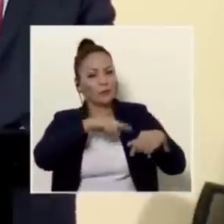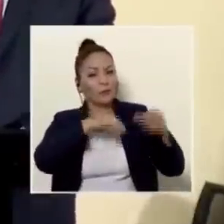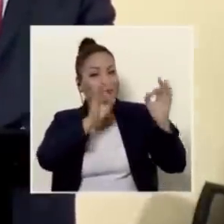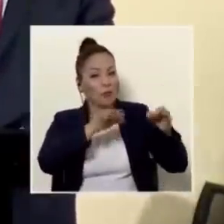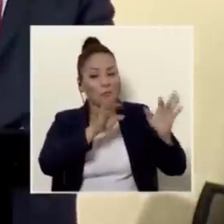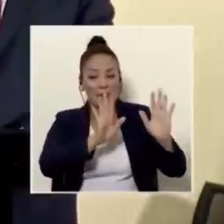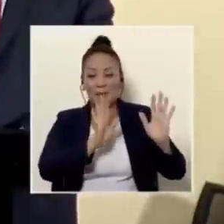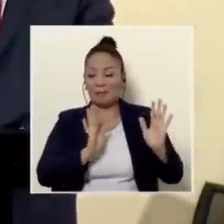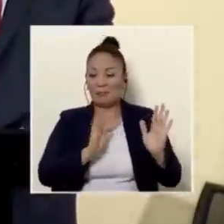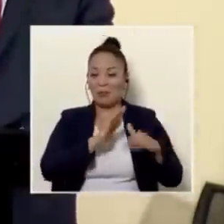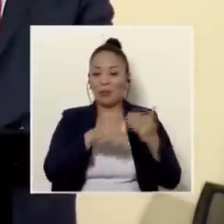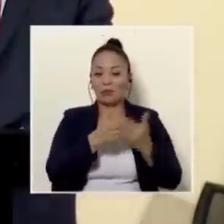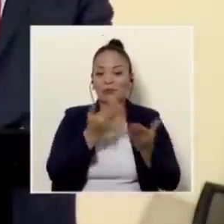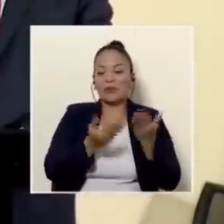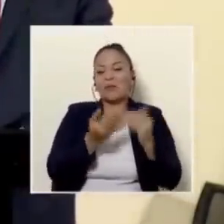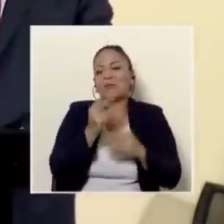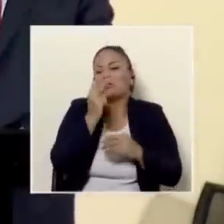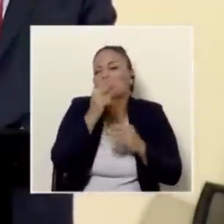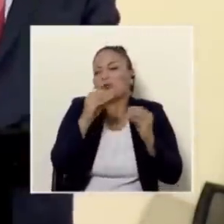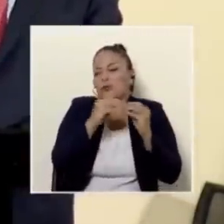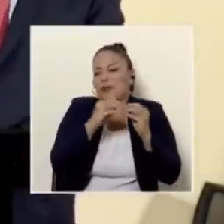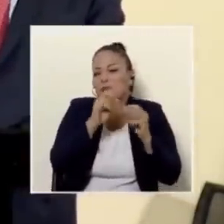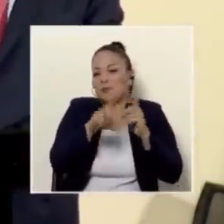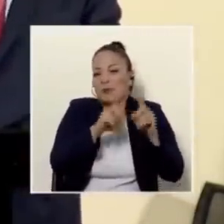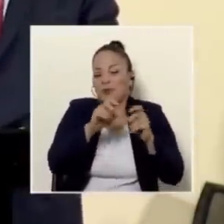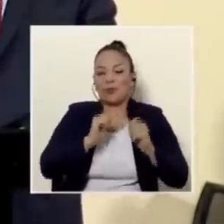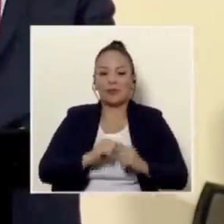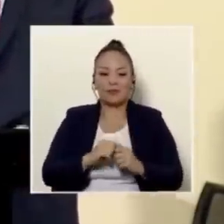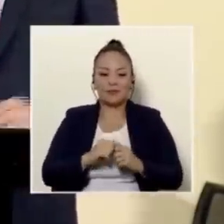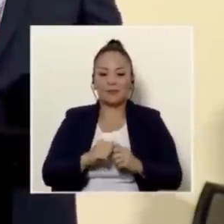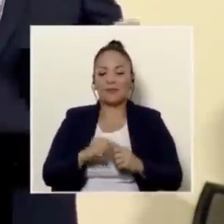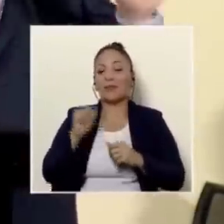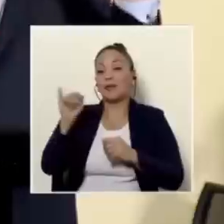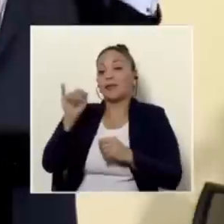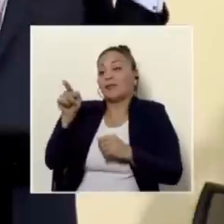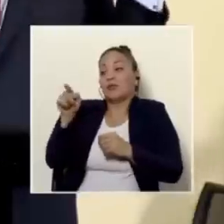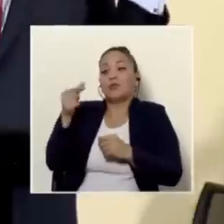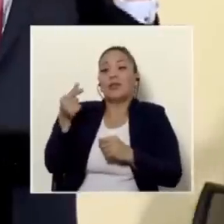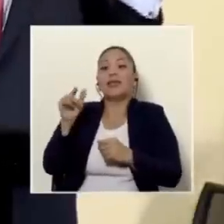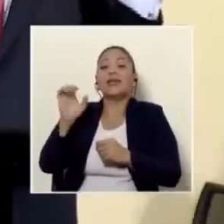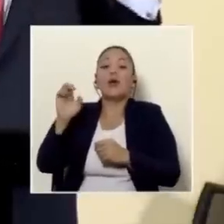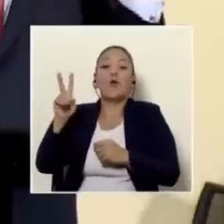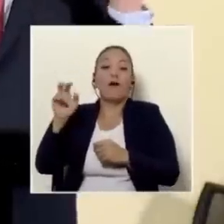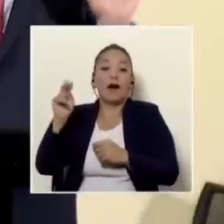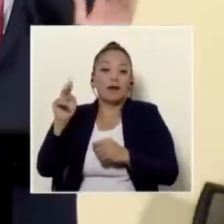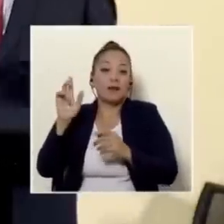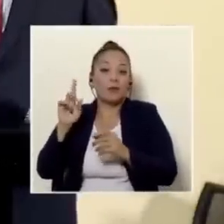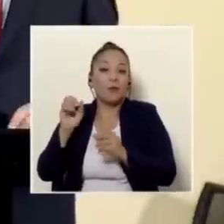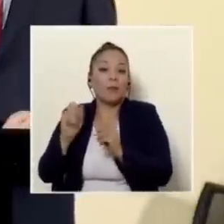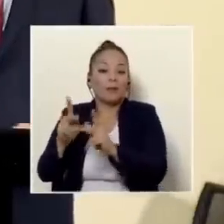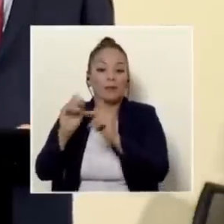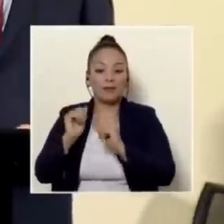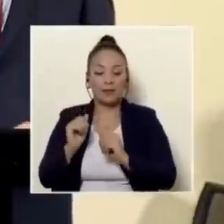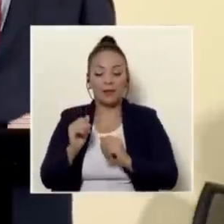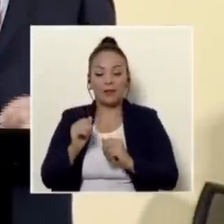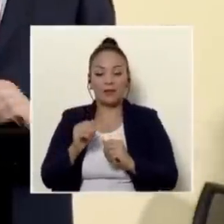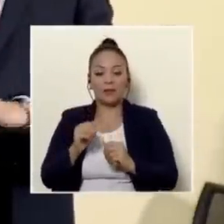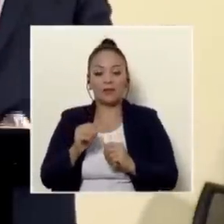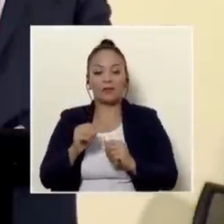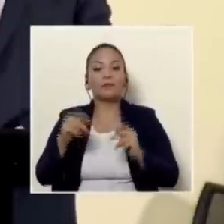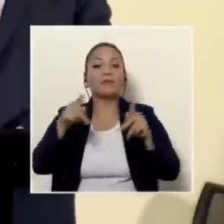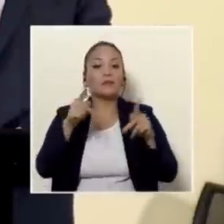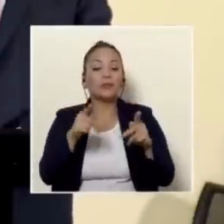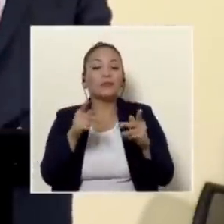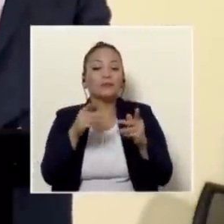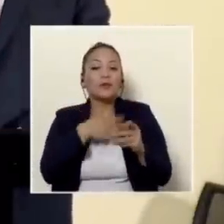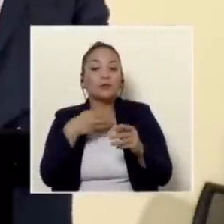portado bien todos. Tal vez podemos hacer un par de preguntillas más, si usted lo permite, don Giovanni. Si hay demanda, yo no sé si hay demanda. Levanten las